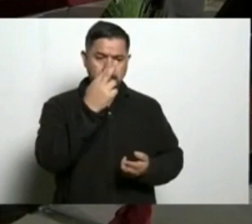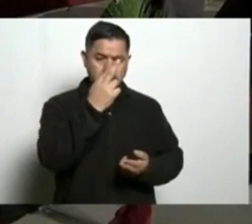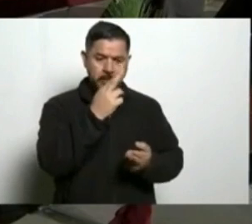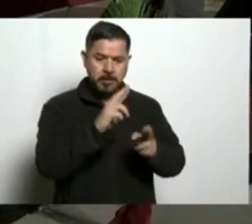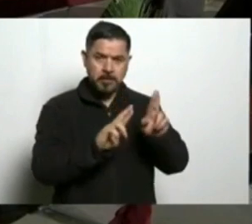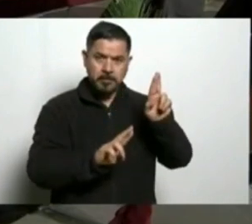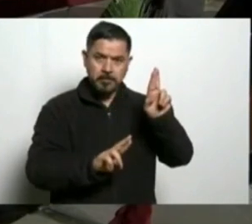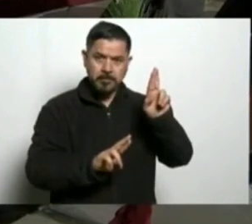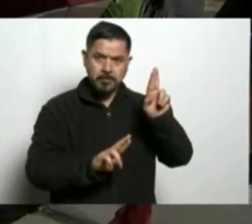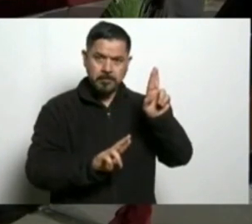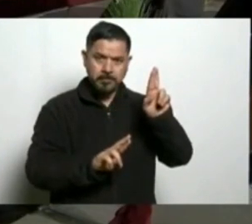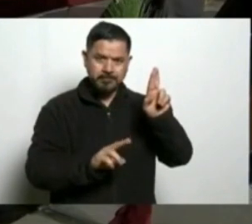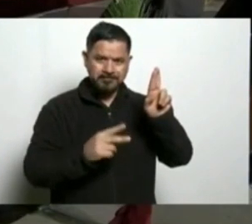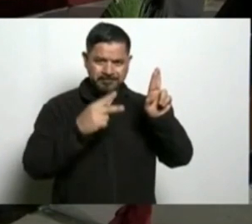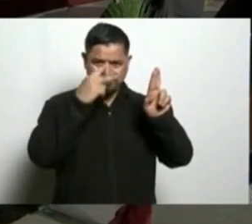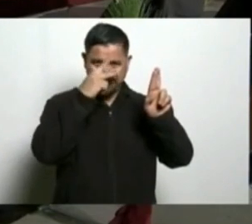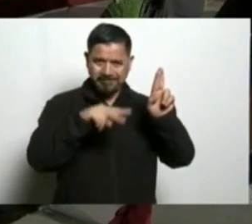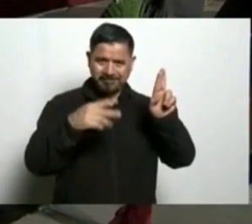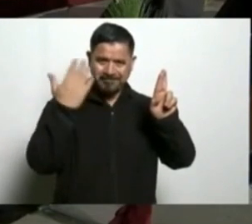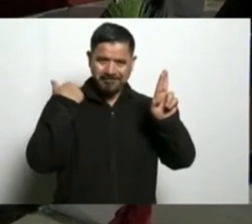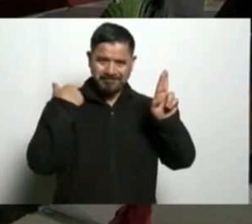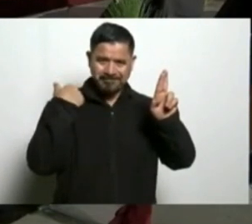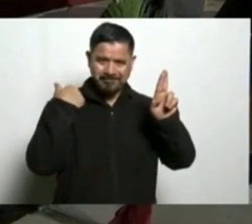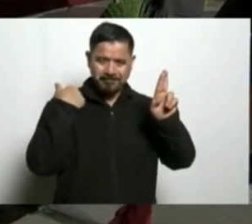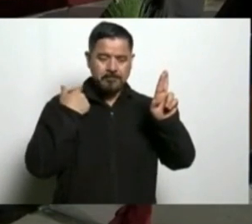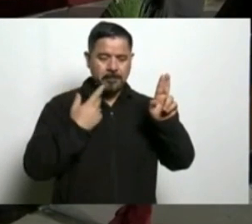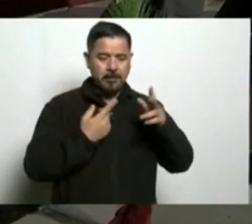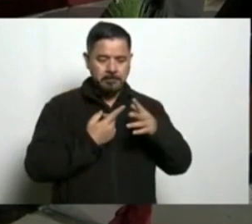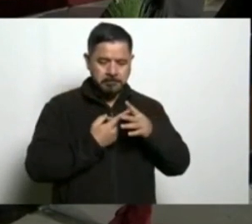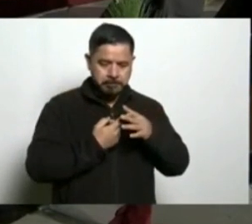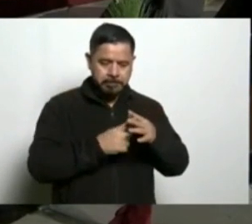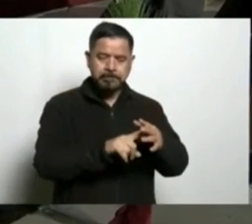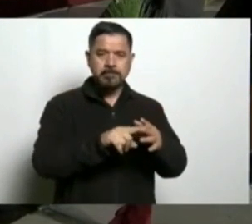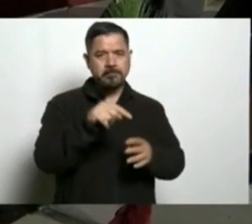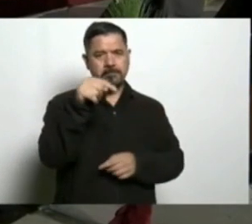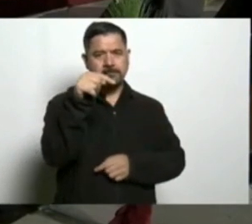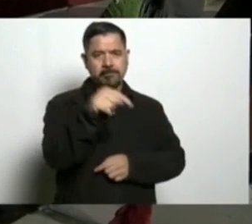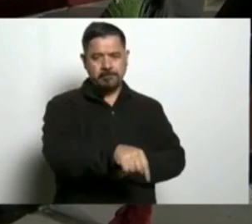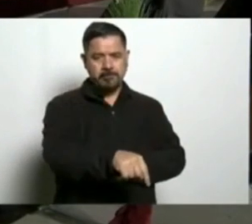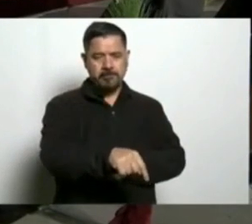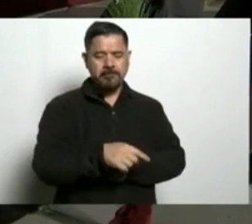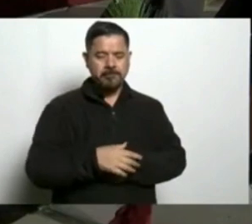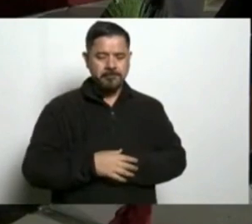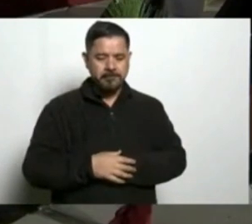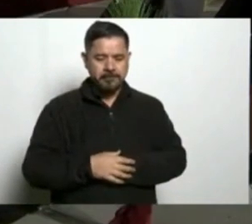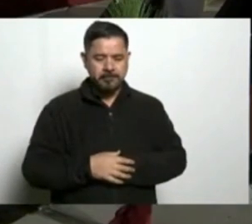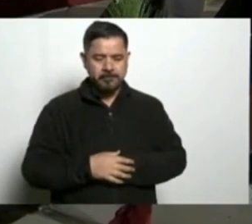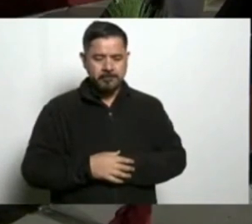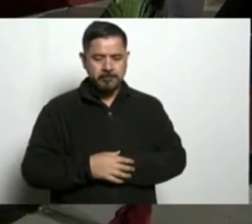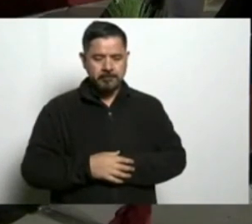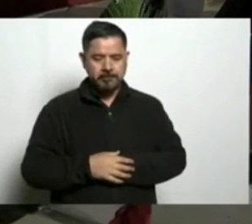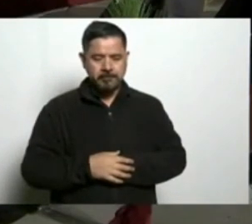que se llevó a cabo en nuestro país, lo que